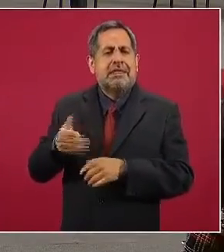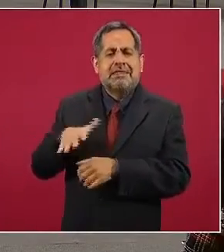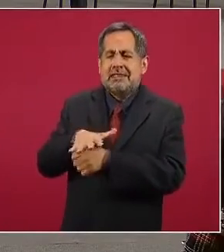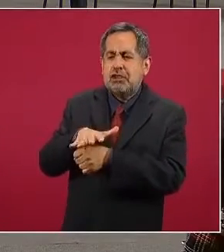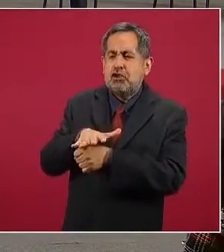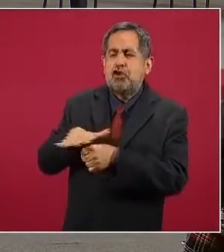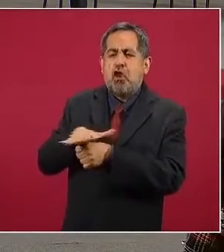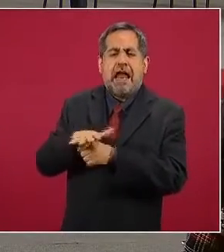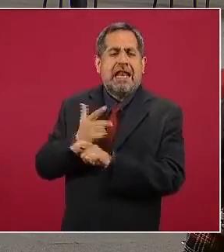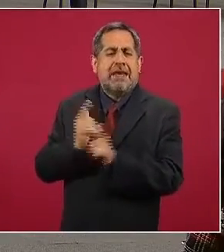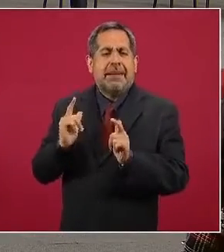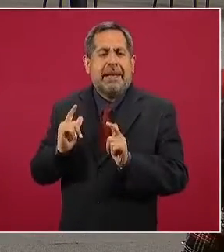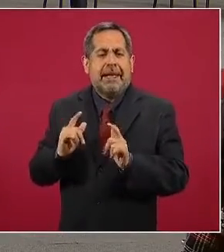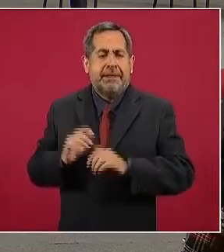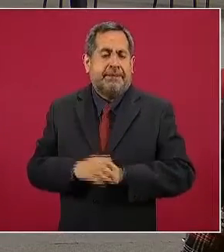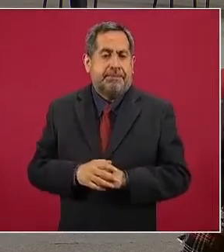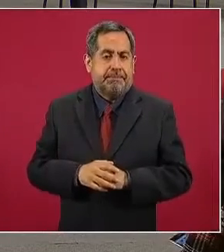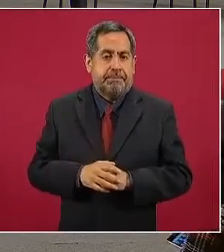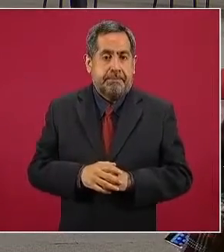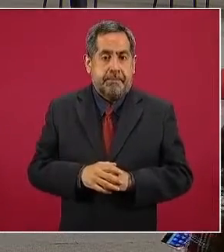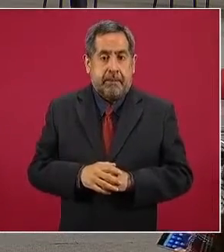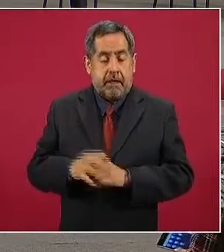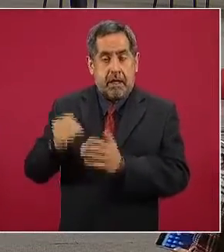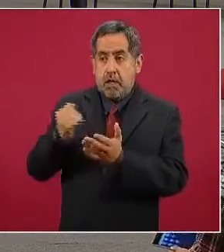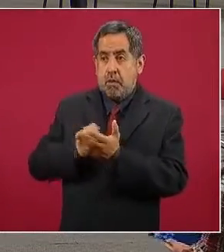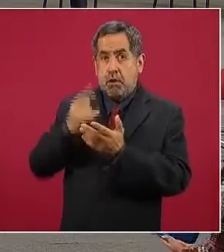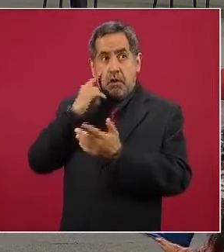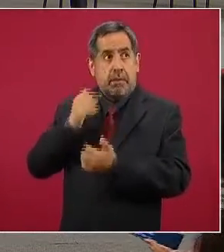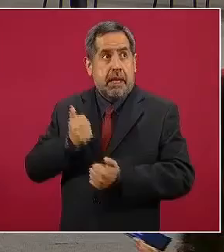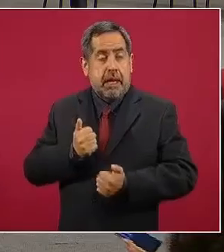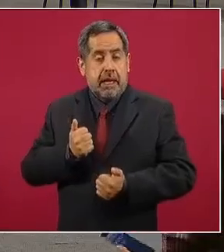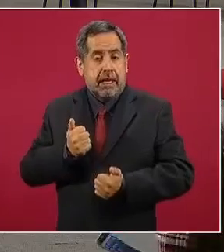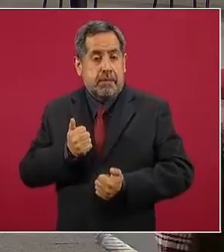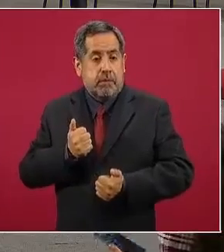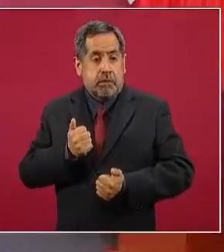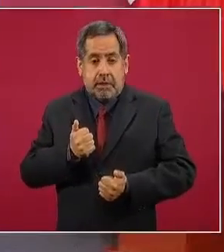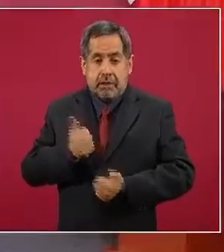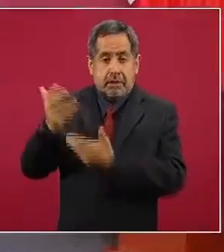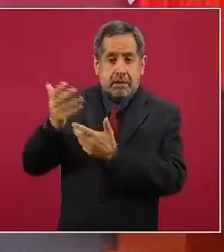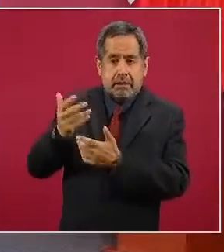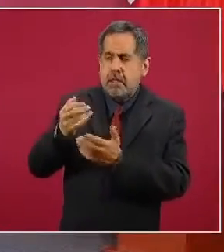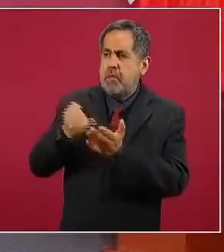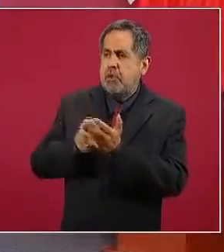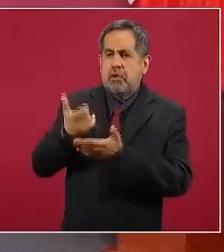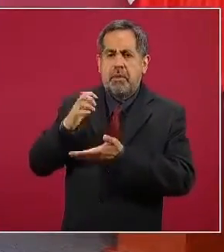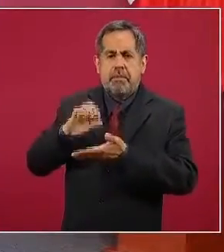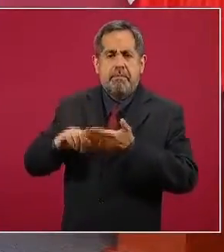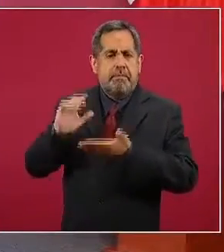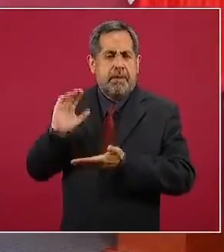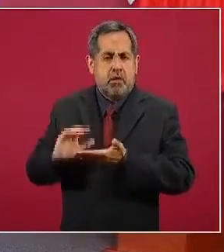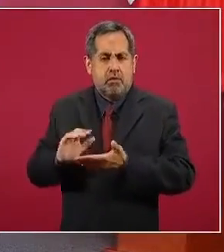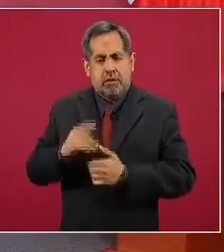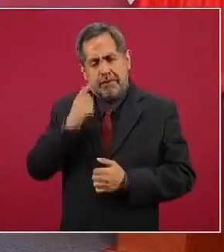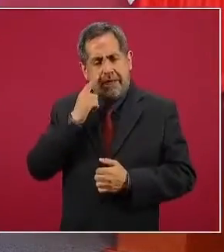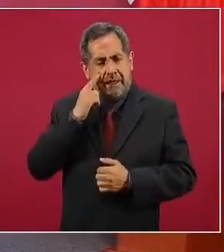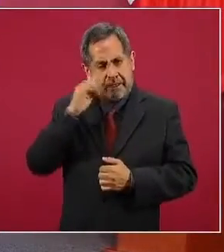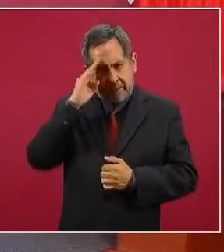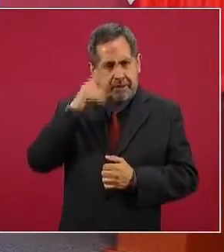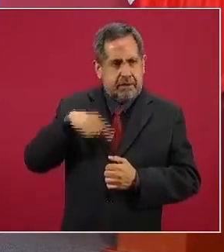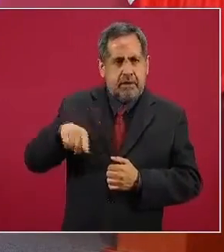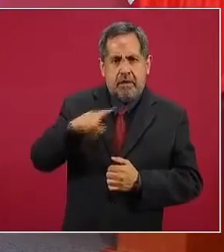pasamos a la primera. Sería exención del impuesto general de las importaciones, y esto es a lo que se refería el presidente. Hay una